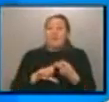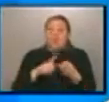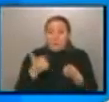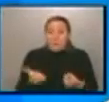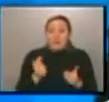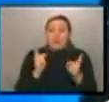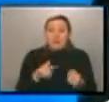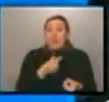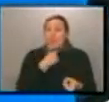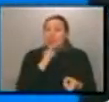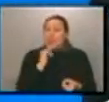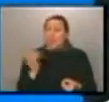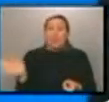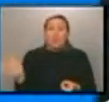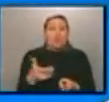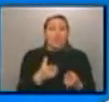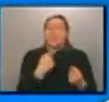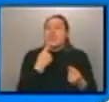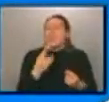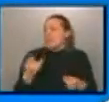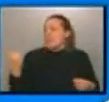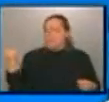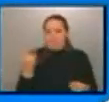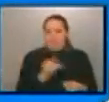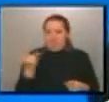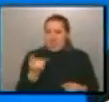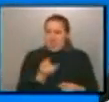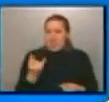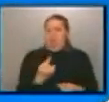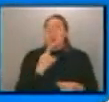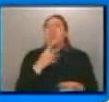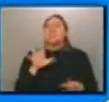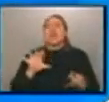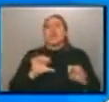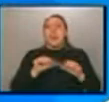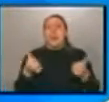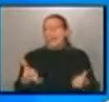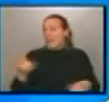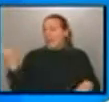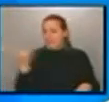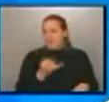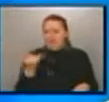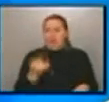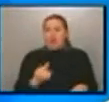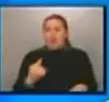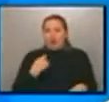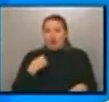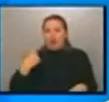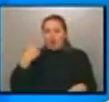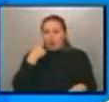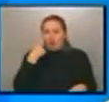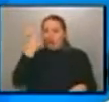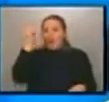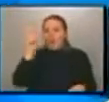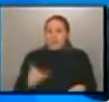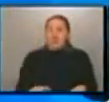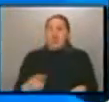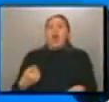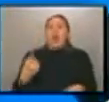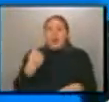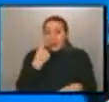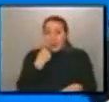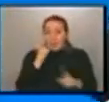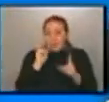además todos coinciden en que es una mentira, ella dice que están separados, no es cierto, yo conozco personalmente una persona que vive en